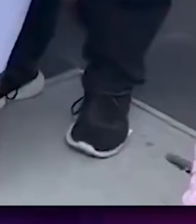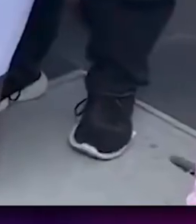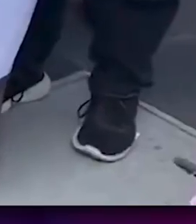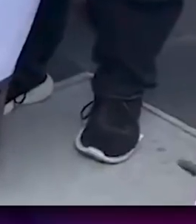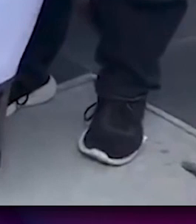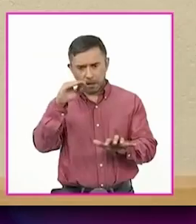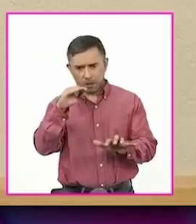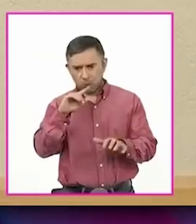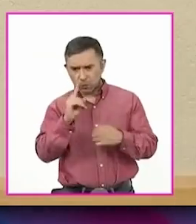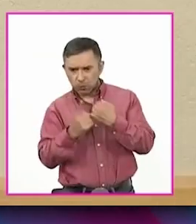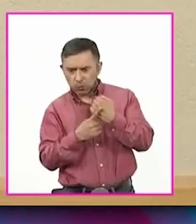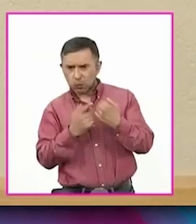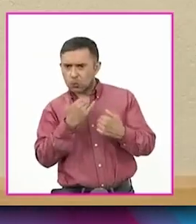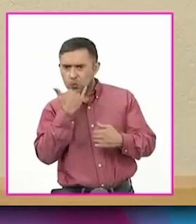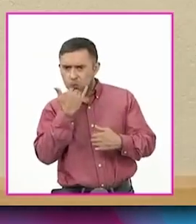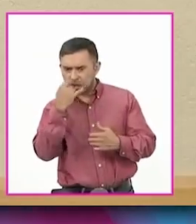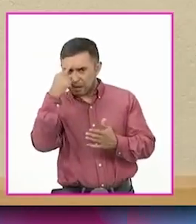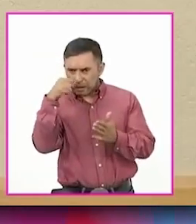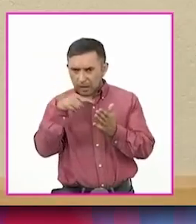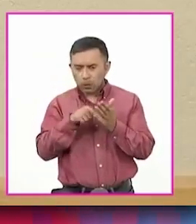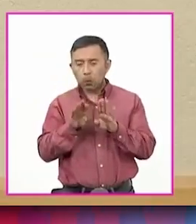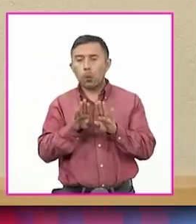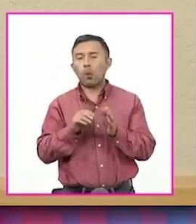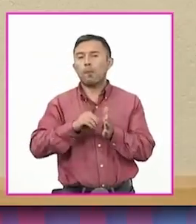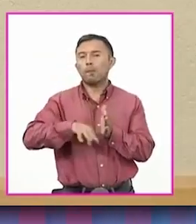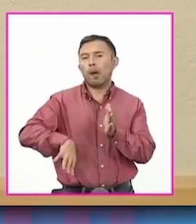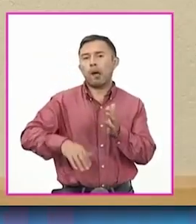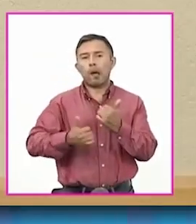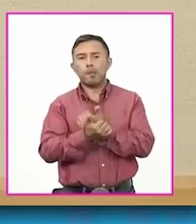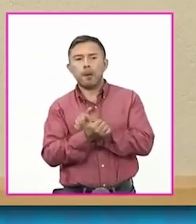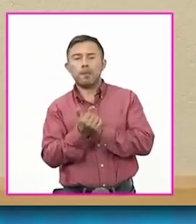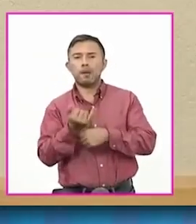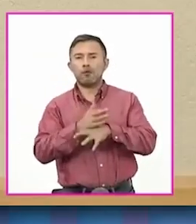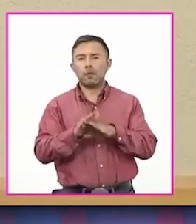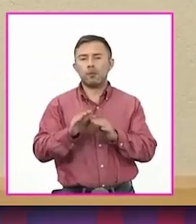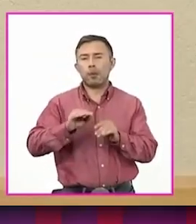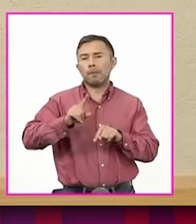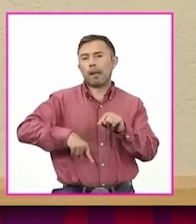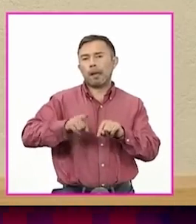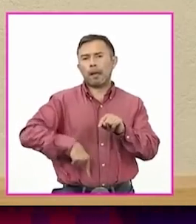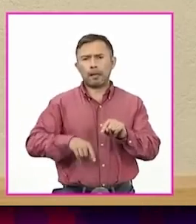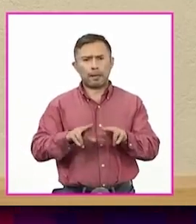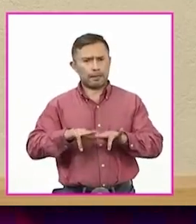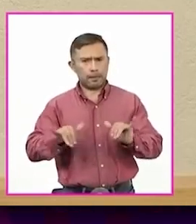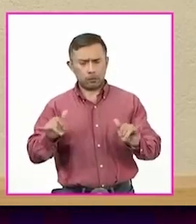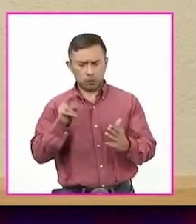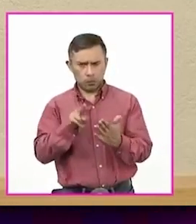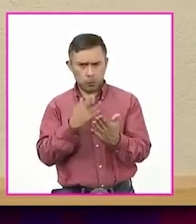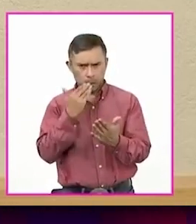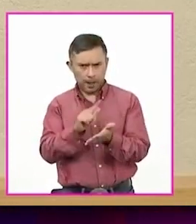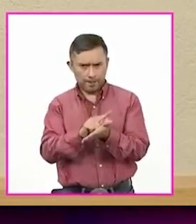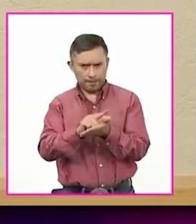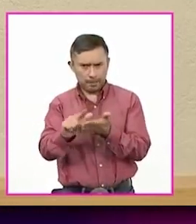consejero presidente Lorenzo Córdoba indicó que la propuesta sugiere un gasto total de 1.499 millones de pesos,